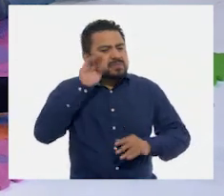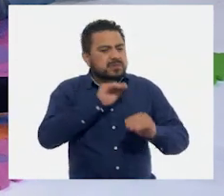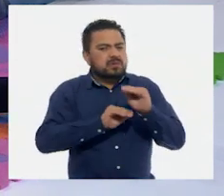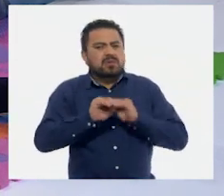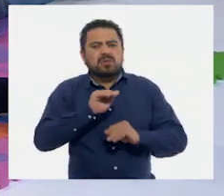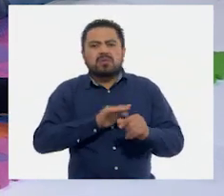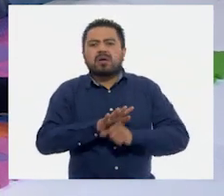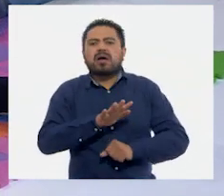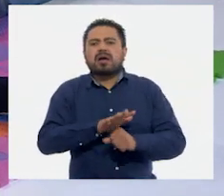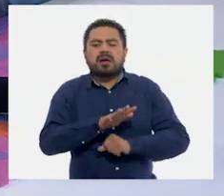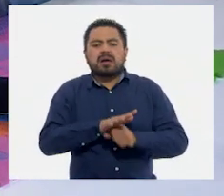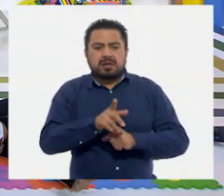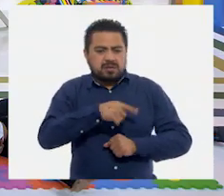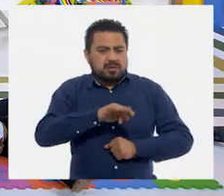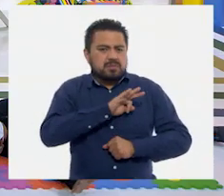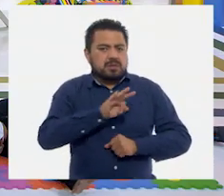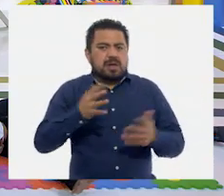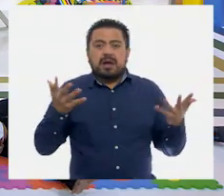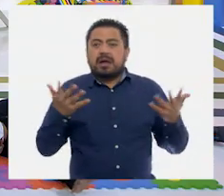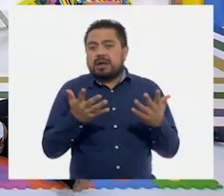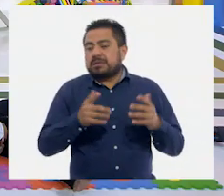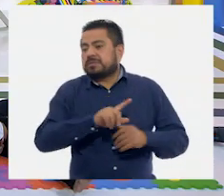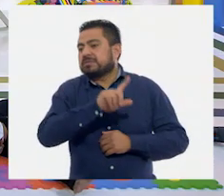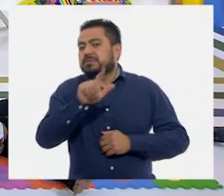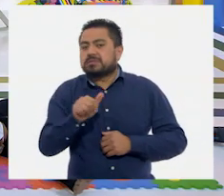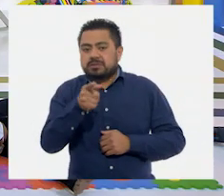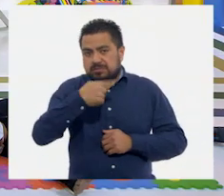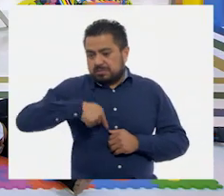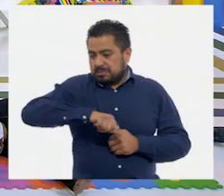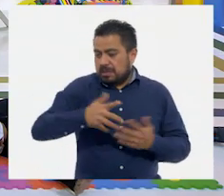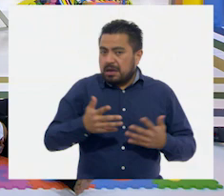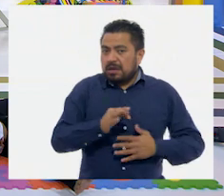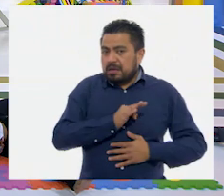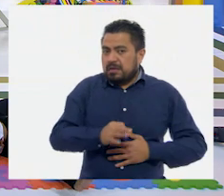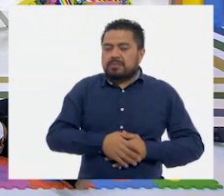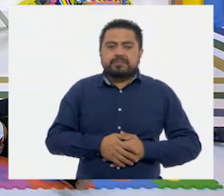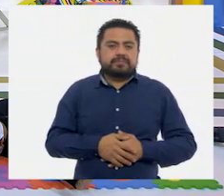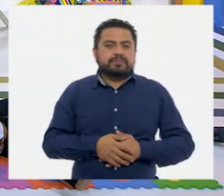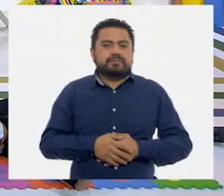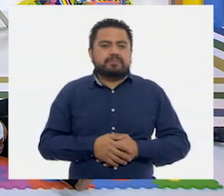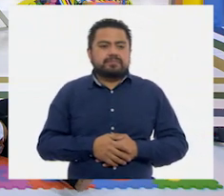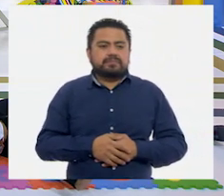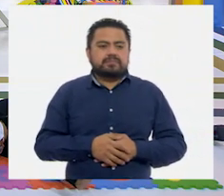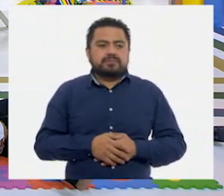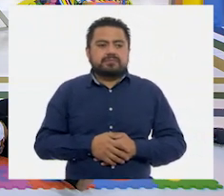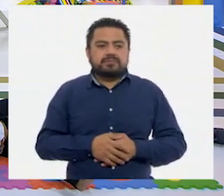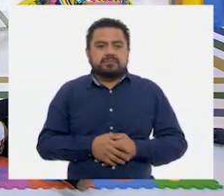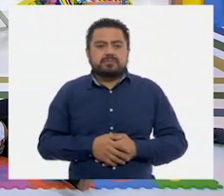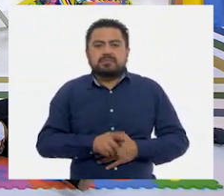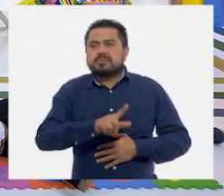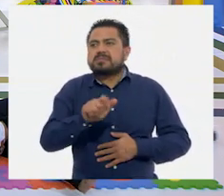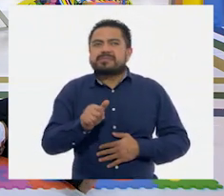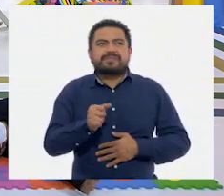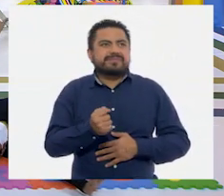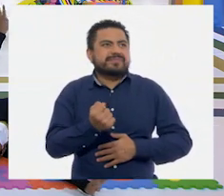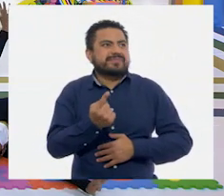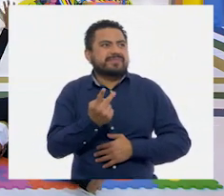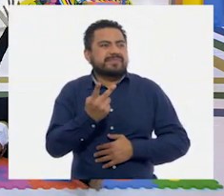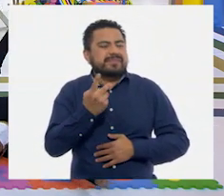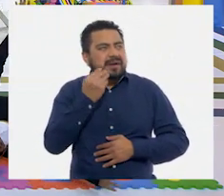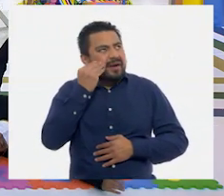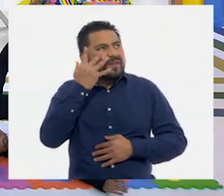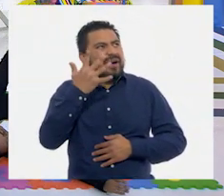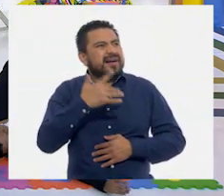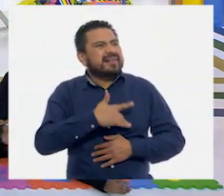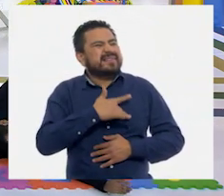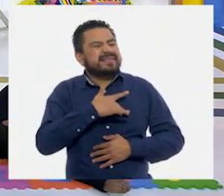movimiento pudiera estar haciendo después. ¿La hacemos? Sí. Una, dos, tres. ¡Ay, qué flojera!